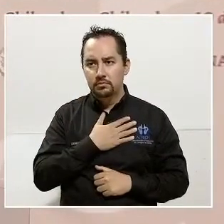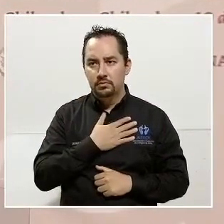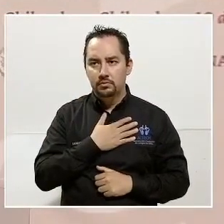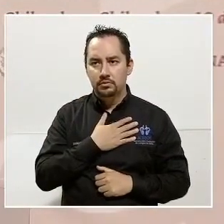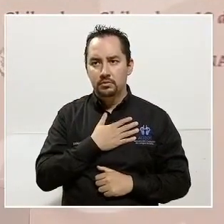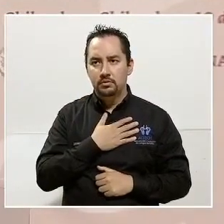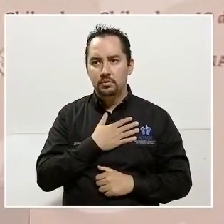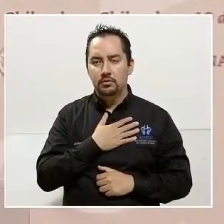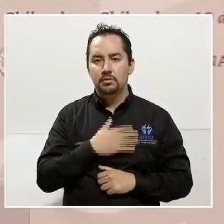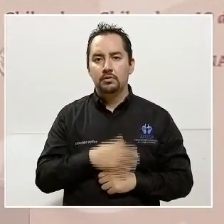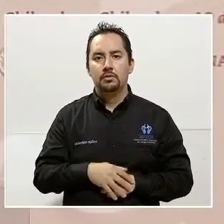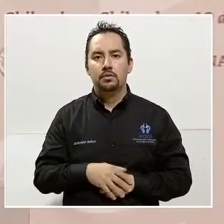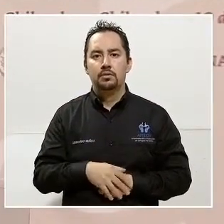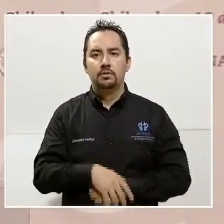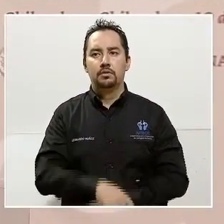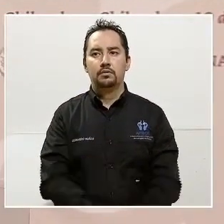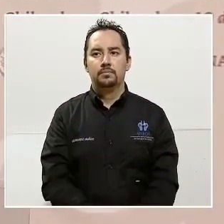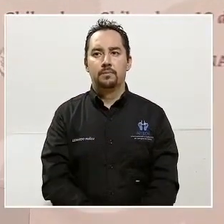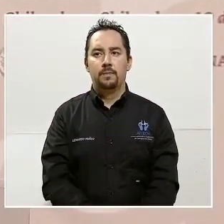el almirante Ojeda